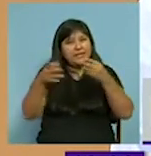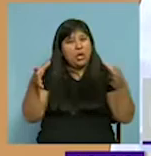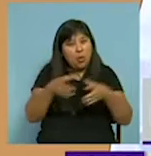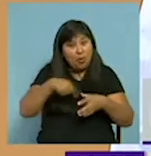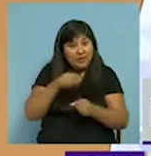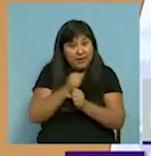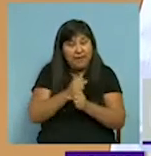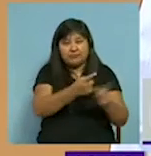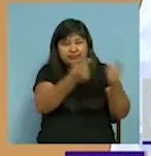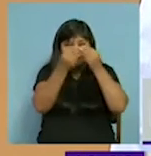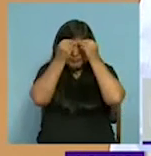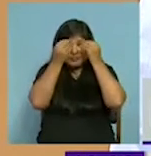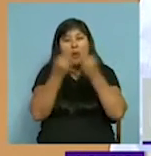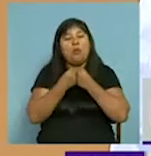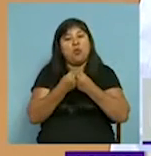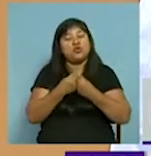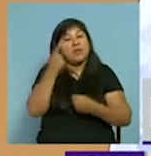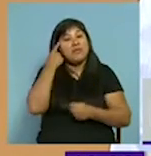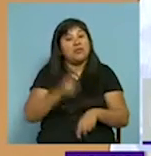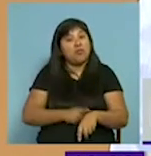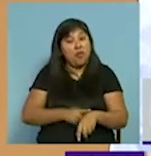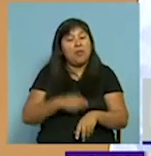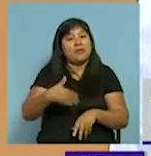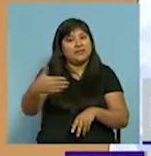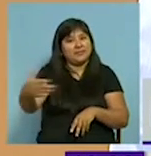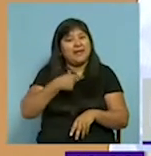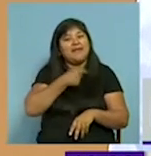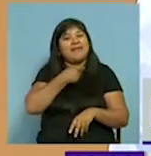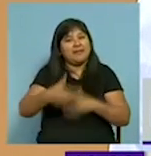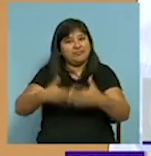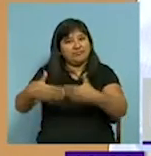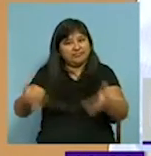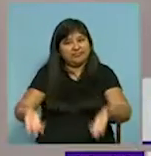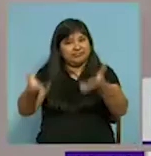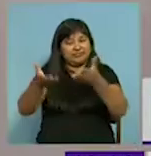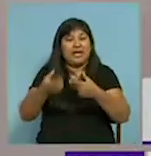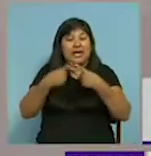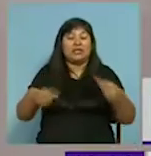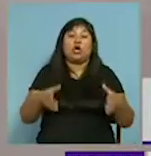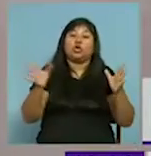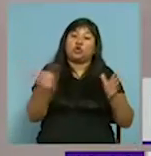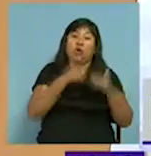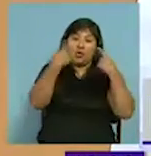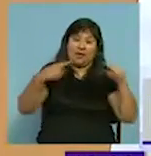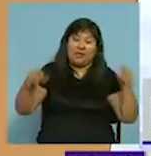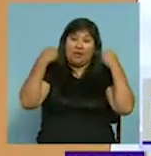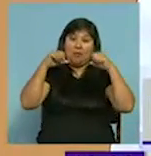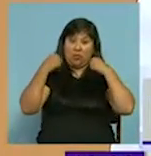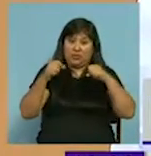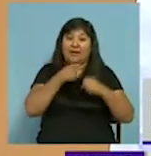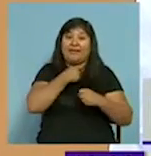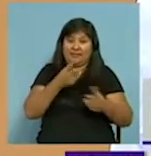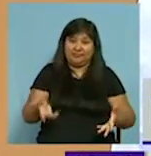estamos en un buen momento para poder desarrollar muchas acciones que tienen que ver con el deporte no tan sólo con el fútbol entonces es